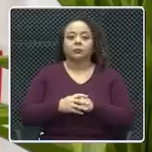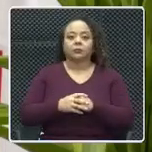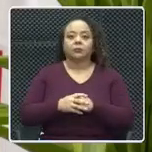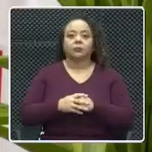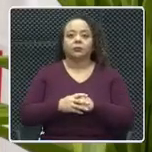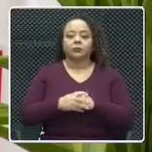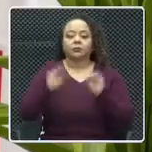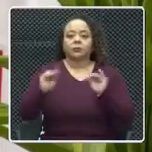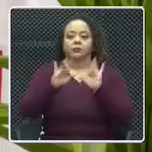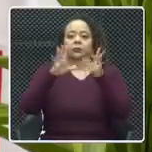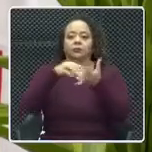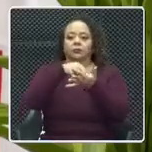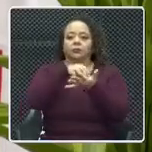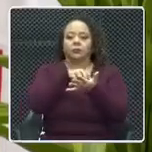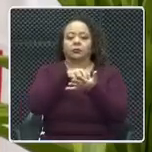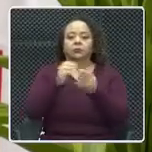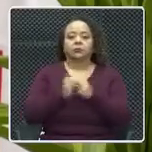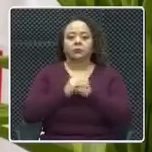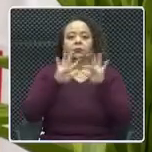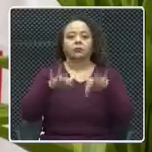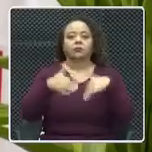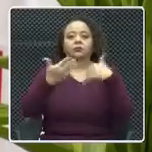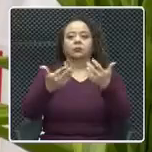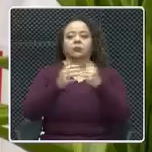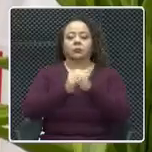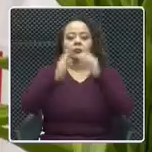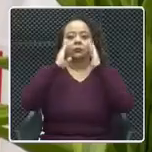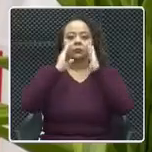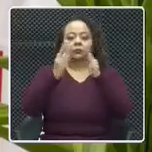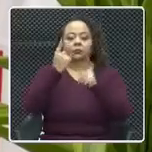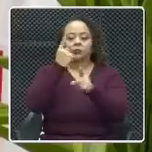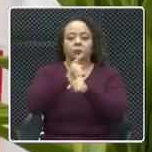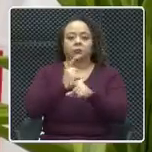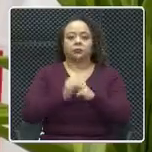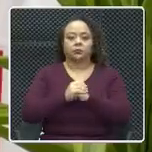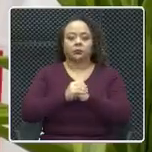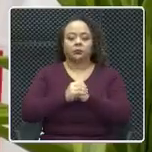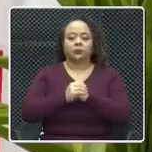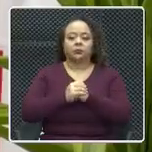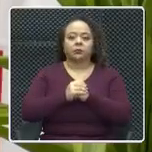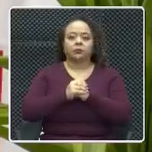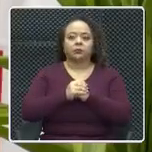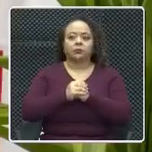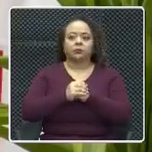vienen y nos aclaran las dudas de cómo es el abordaje correcto ante...